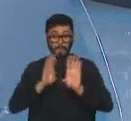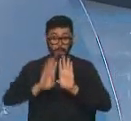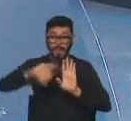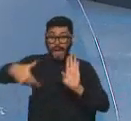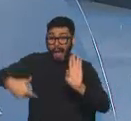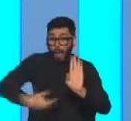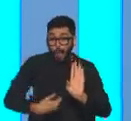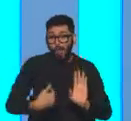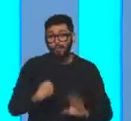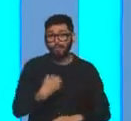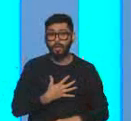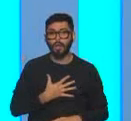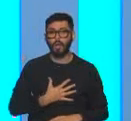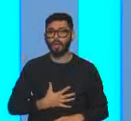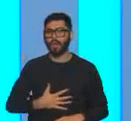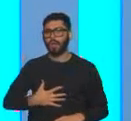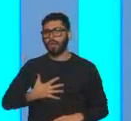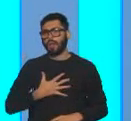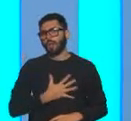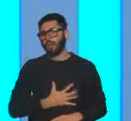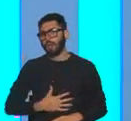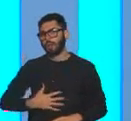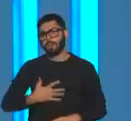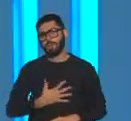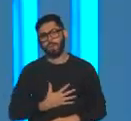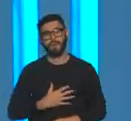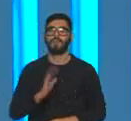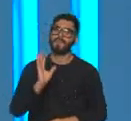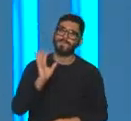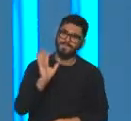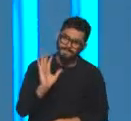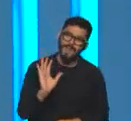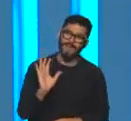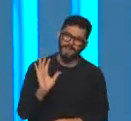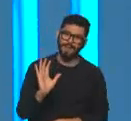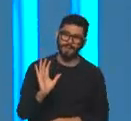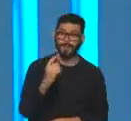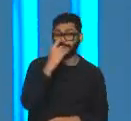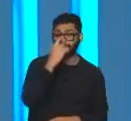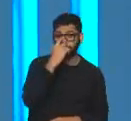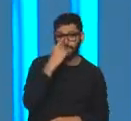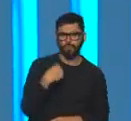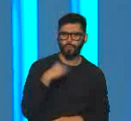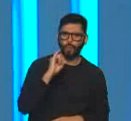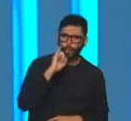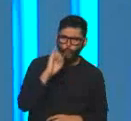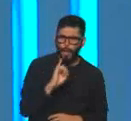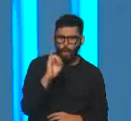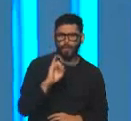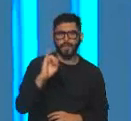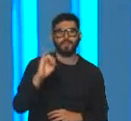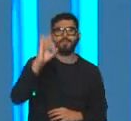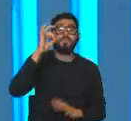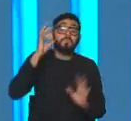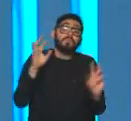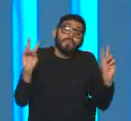de la luz. Y a mí me hace tuki, tuki, tuki, tuki. Bueno, pero vamos a ver, porque yo ahora te voy a contar cuáles son los criterios que en